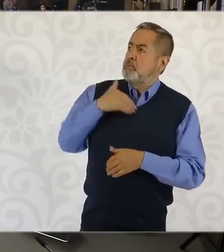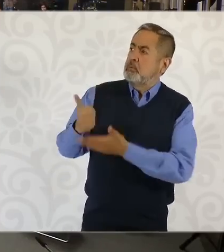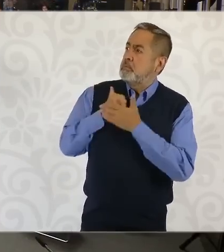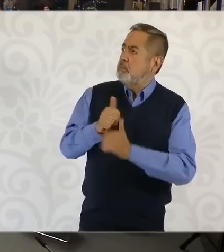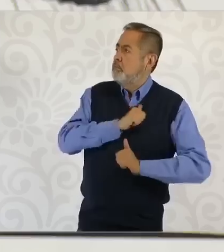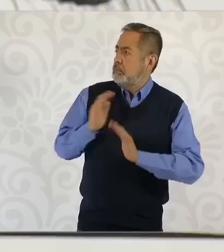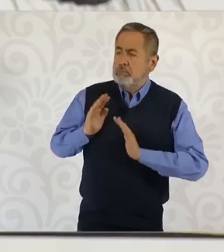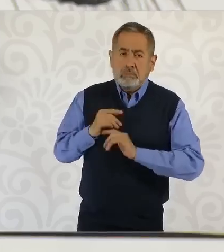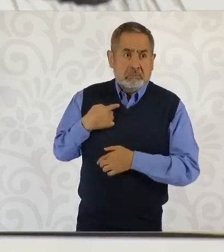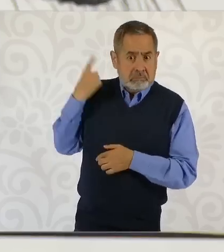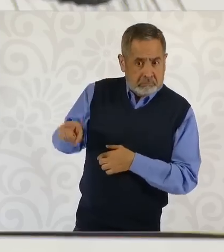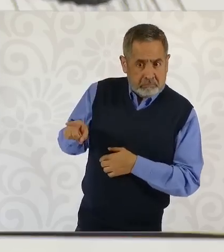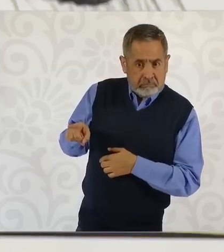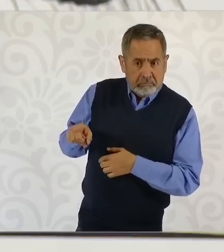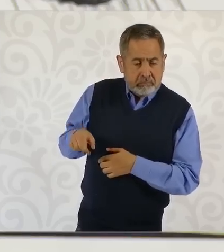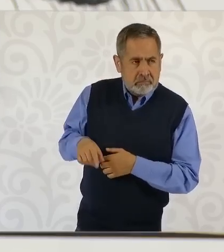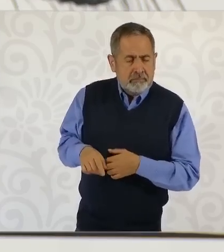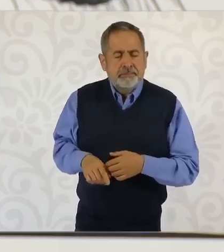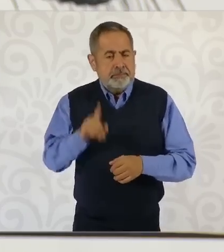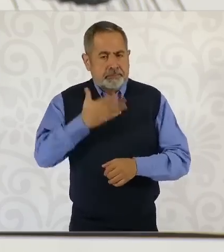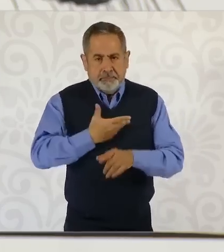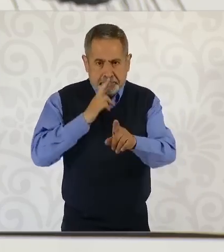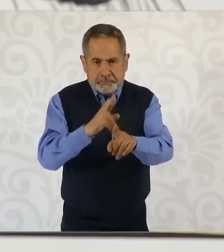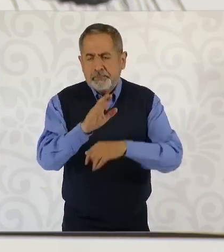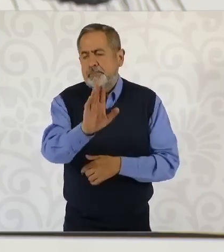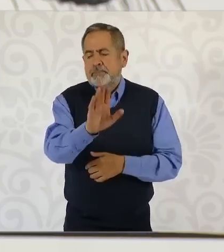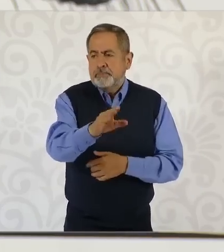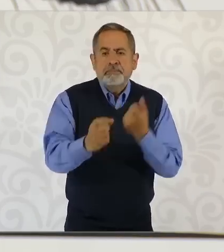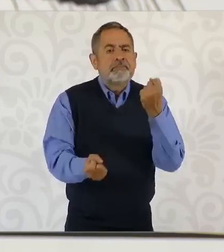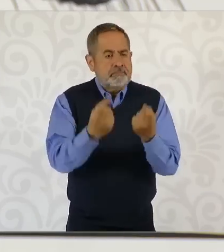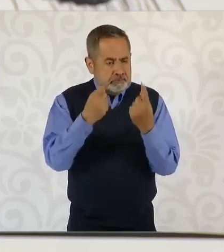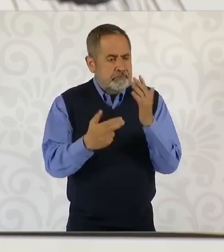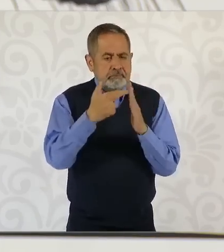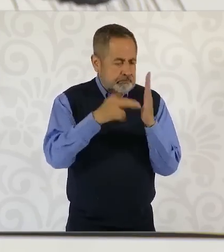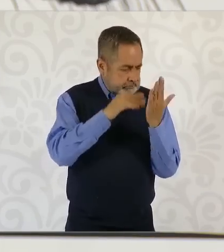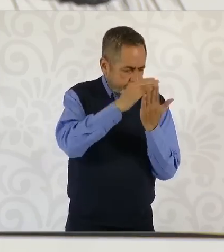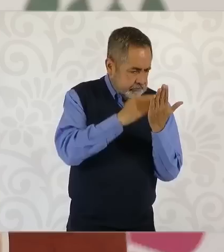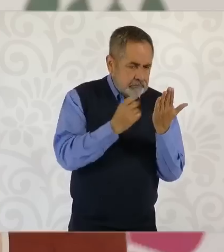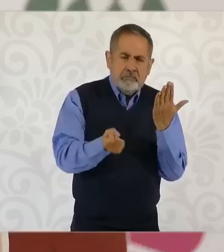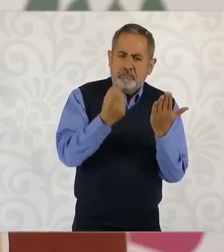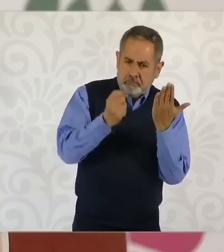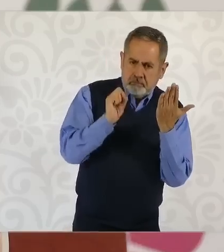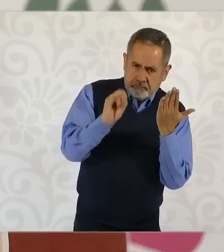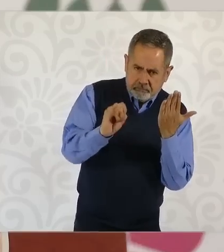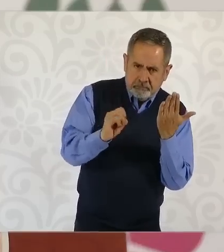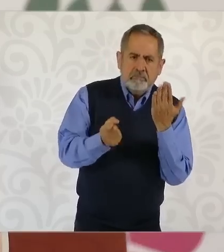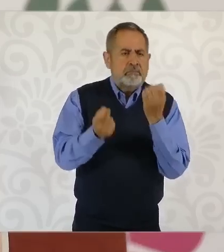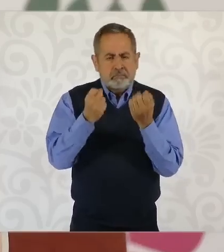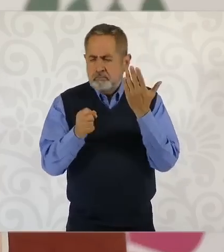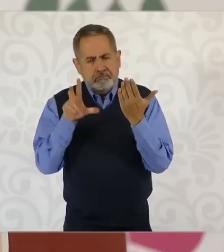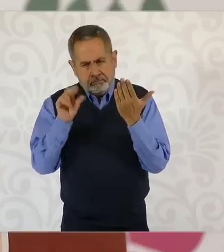digamos, hay ciertos operativos y protocolos que se definen. Entonces se define